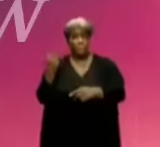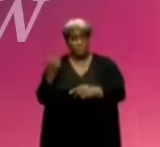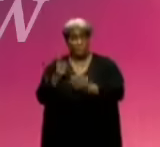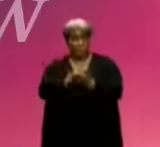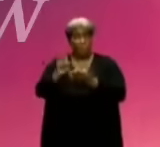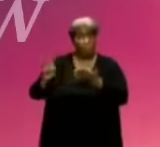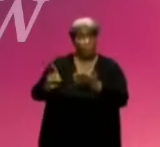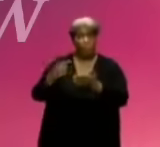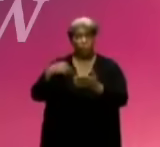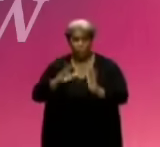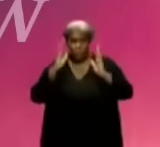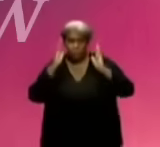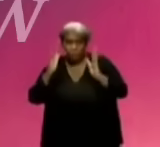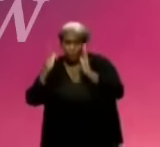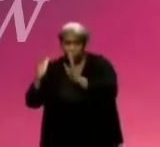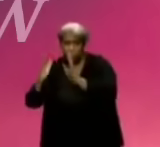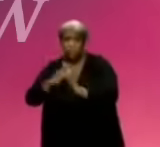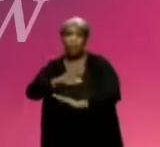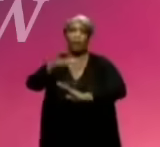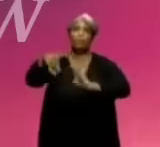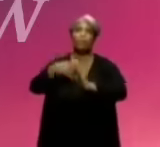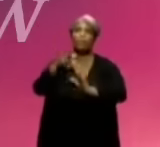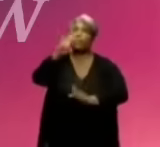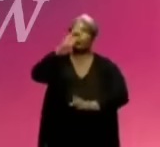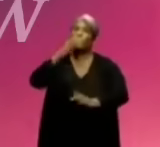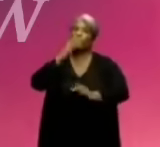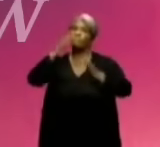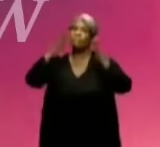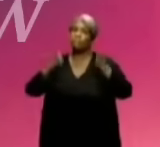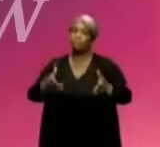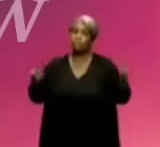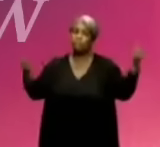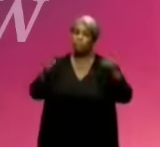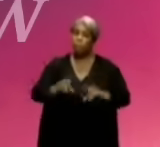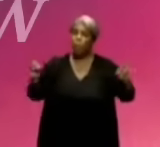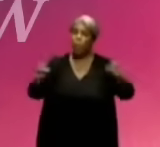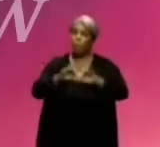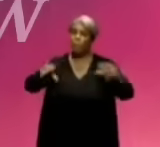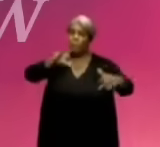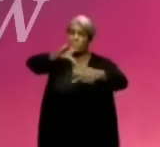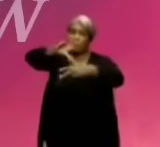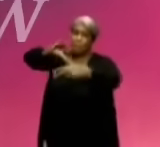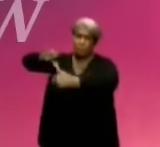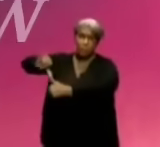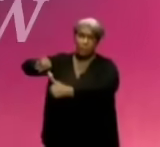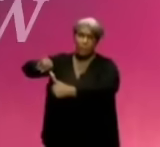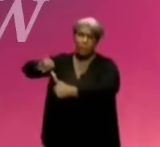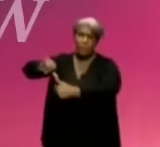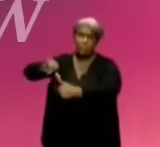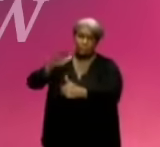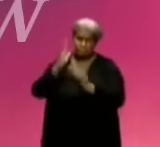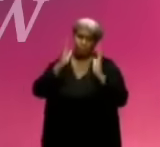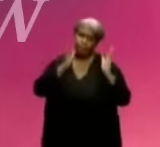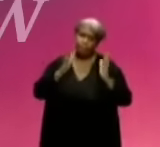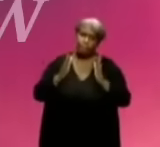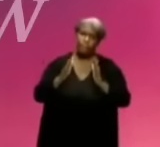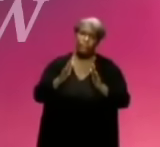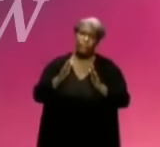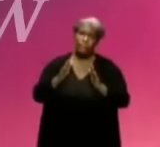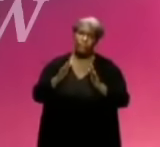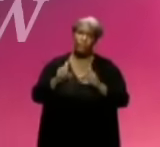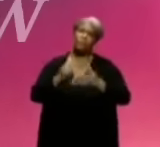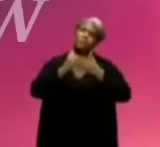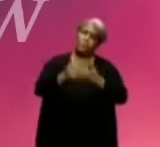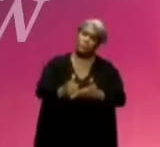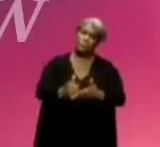seguimiento también para que todos los dominicanos que fueron afectados, bueno, siempre va a haber, y si hay alguna cosa, pues uno lo atiende, darle